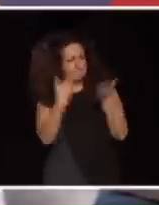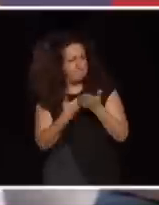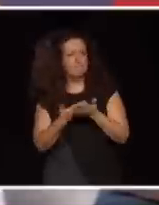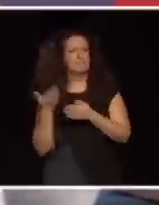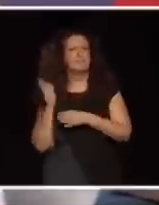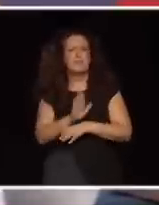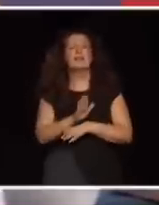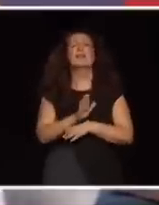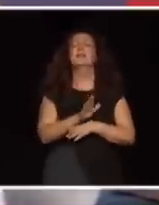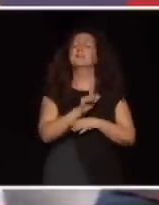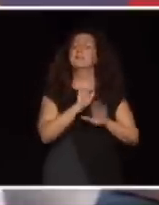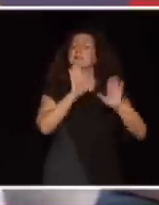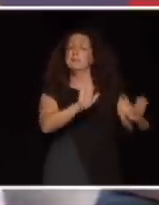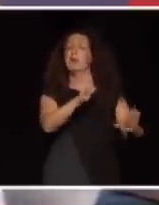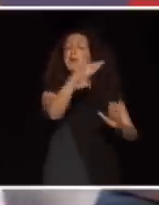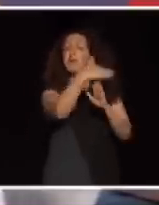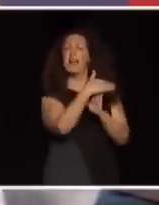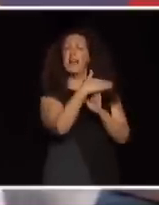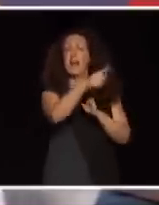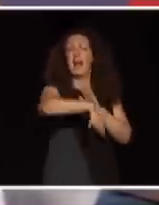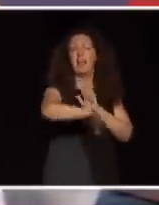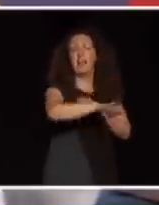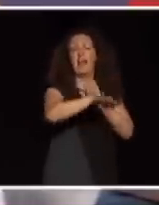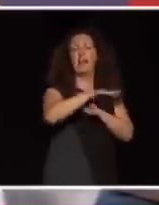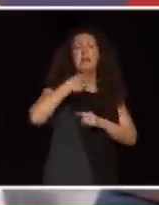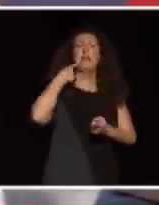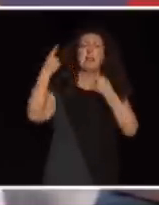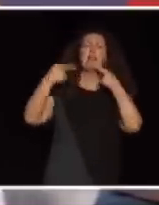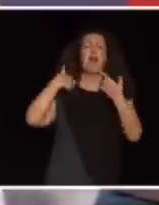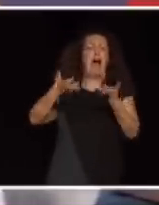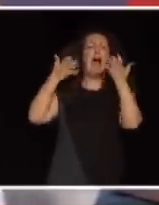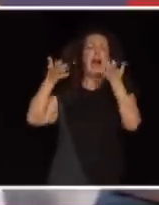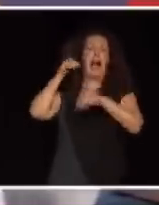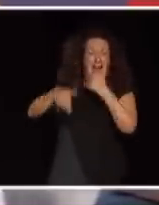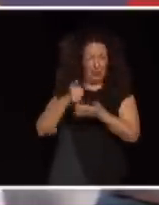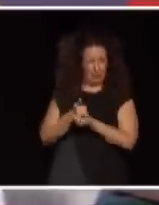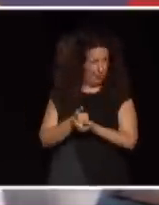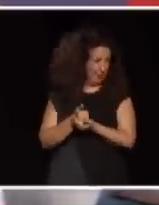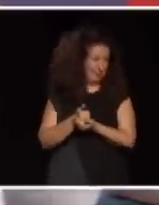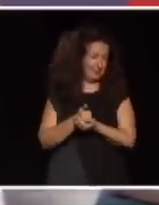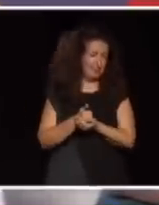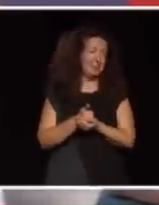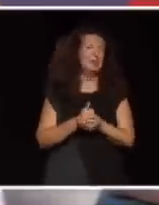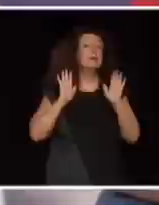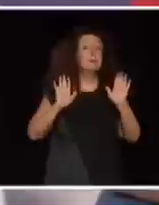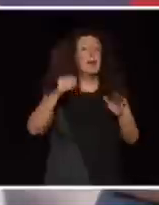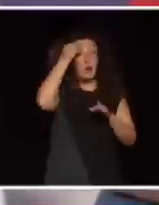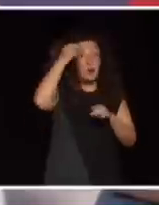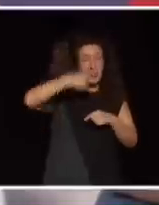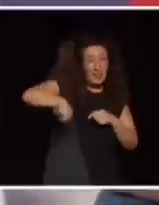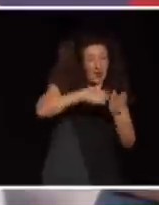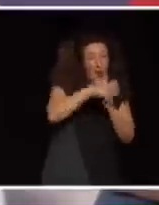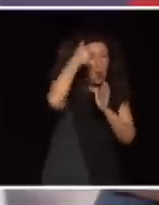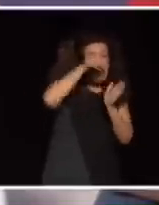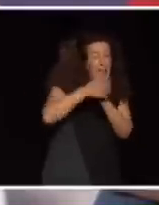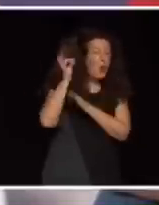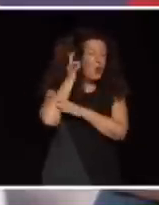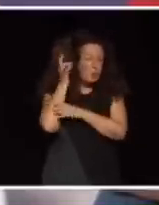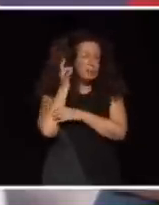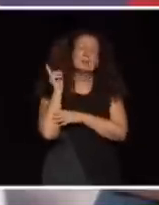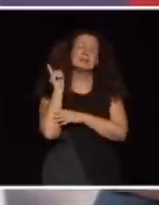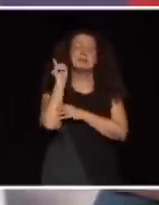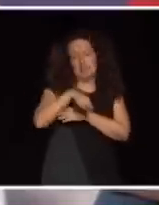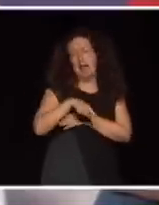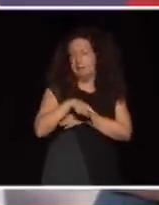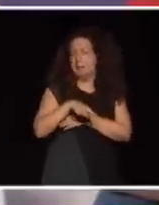nos ha permitido frenar a las derechas cuando daban por ganadas las elecciones. Pero creo, compañeros y compañeras, que también es